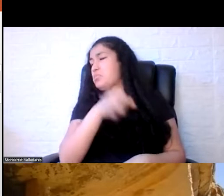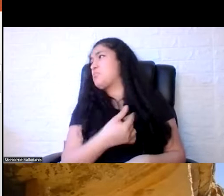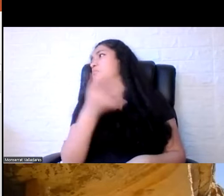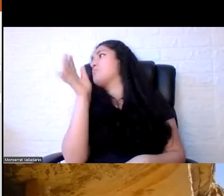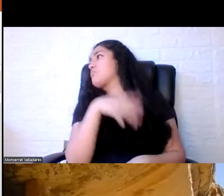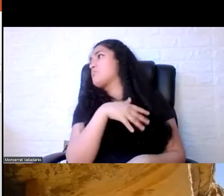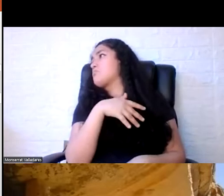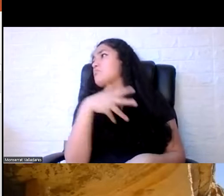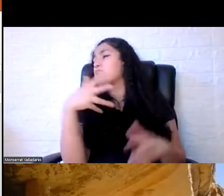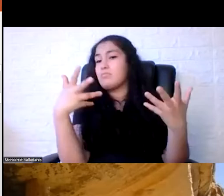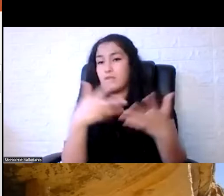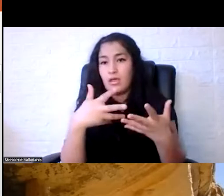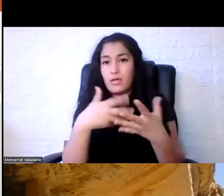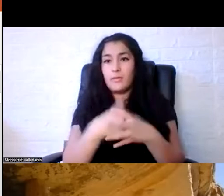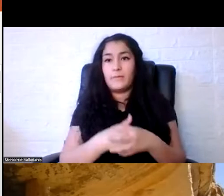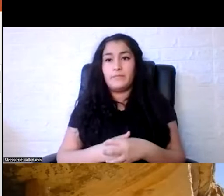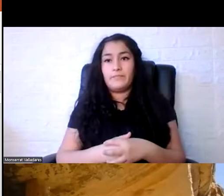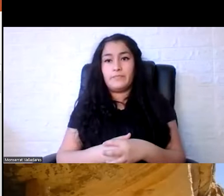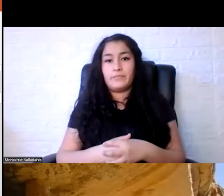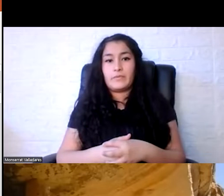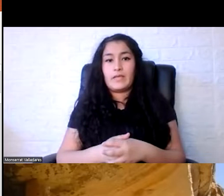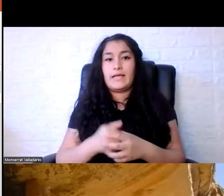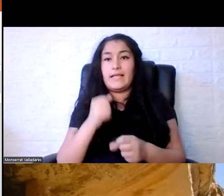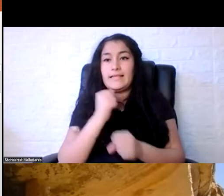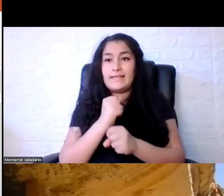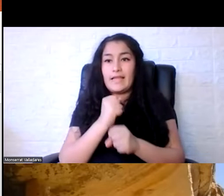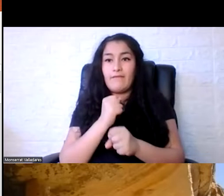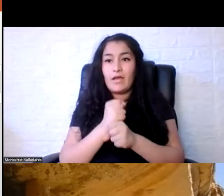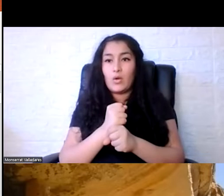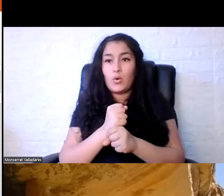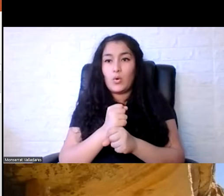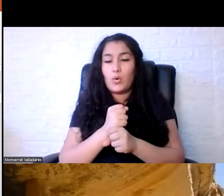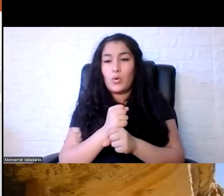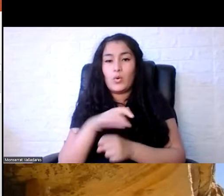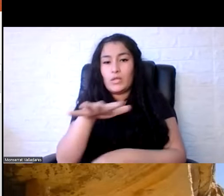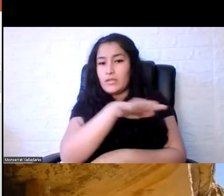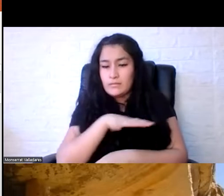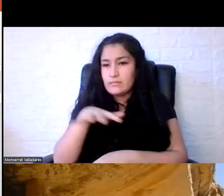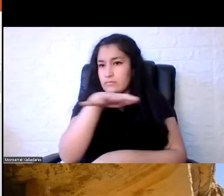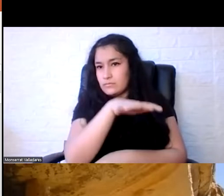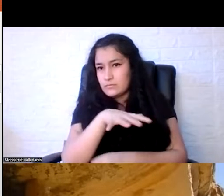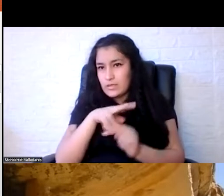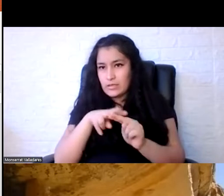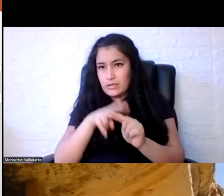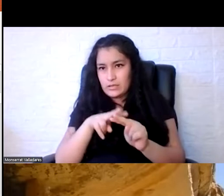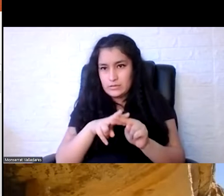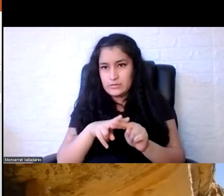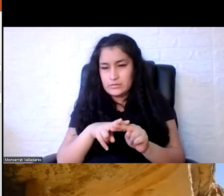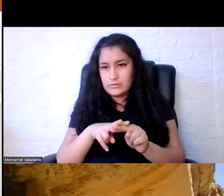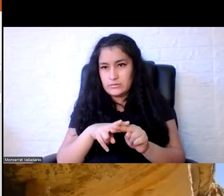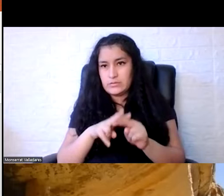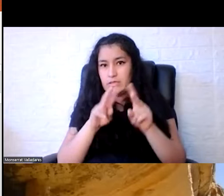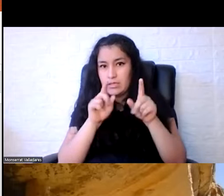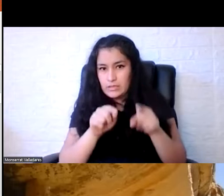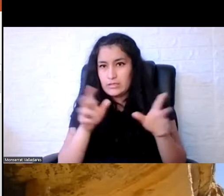es durante el trabajo de campo que llegué a hacer con estos